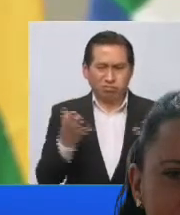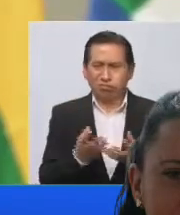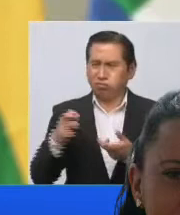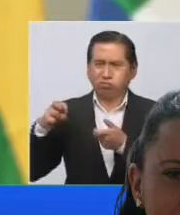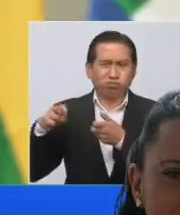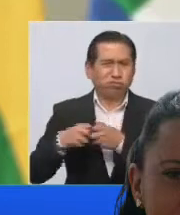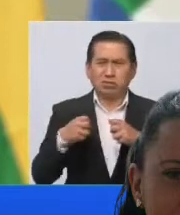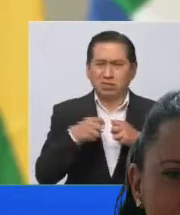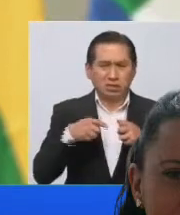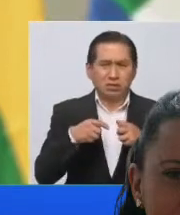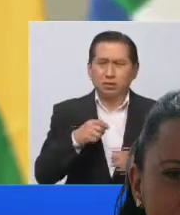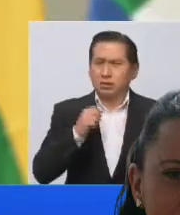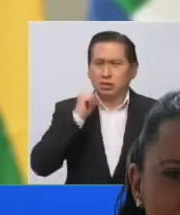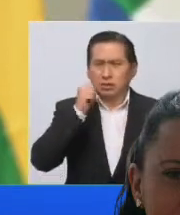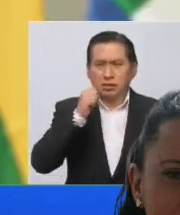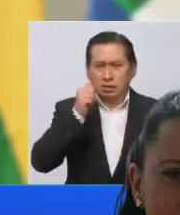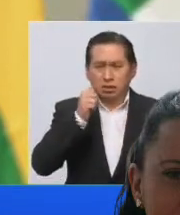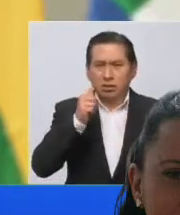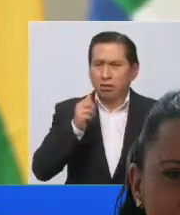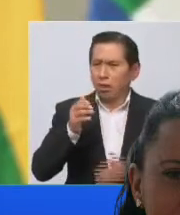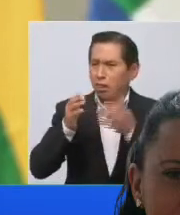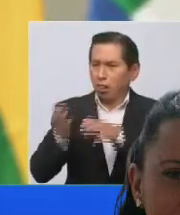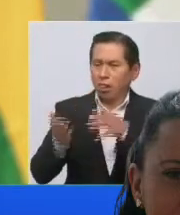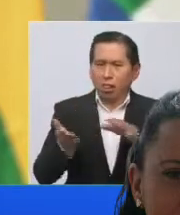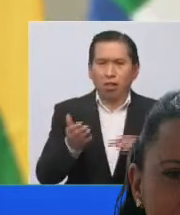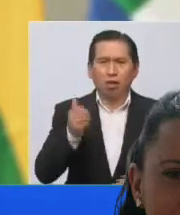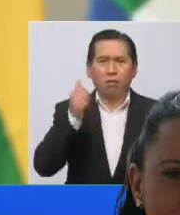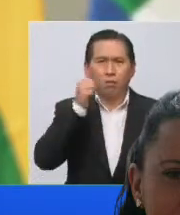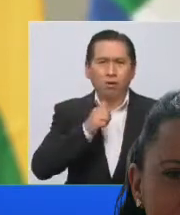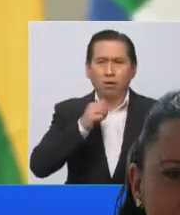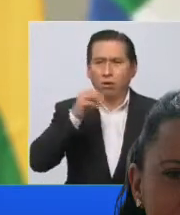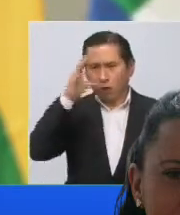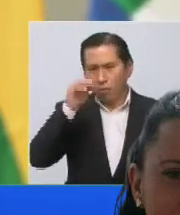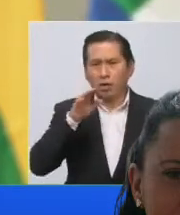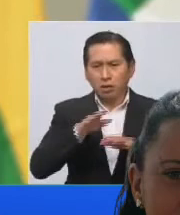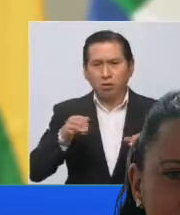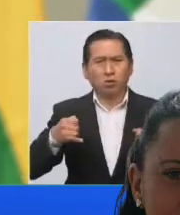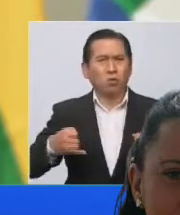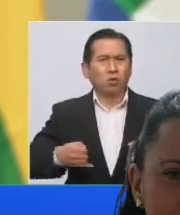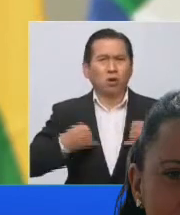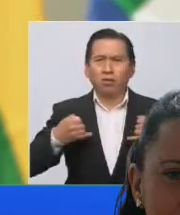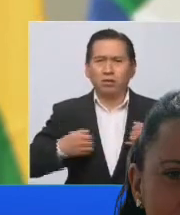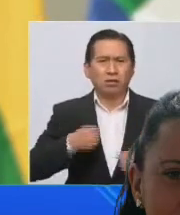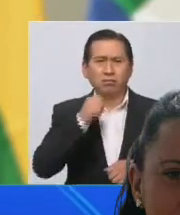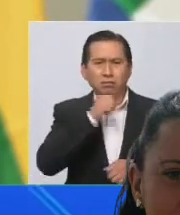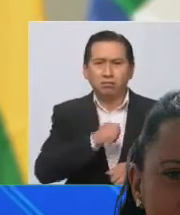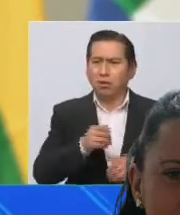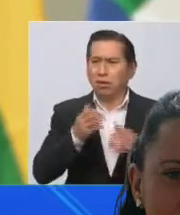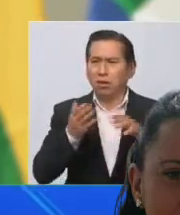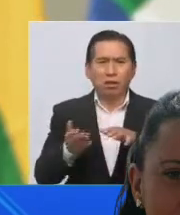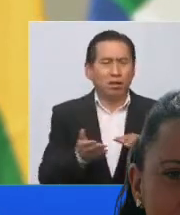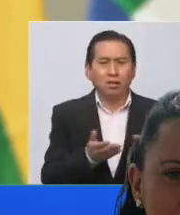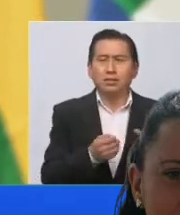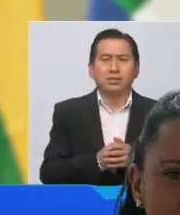pacientes COVID-19. La estatal Agencia de Infraestructura en Salud y Equipamiento Médico AISEM también podrá comprar del exterior